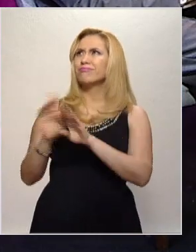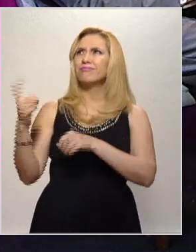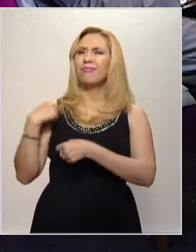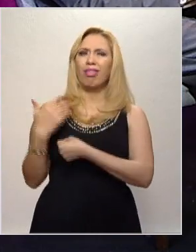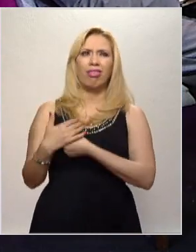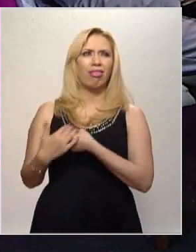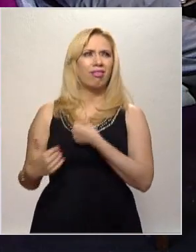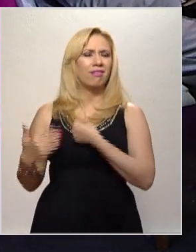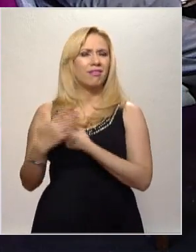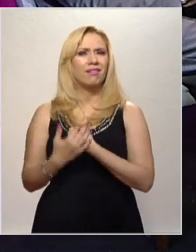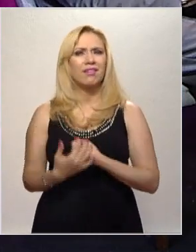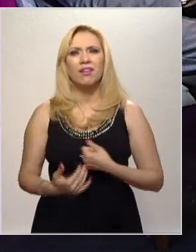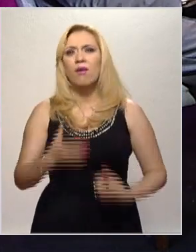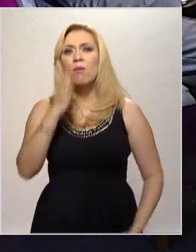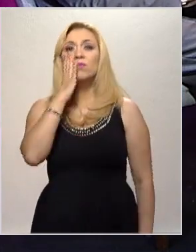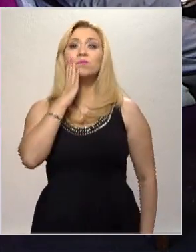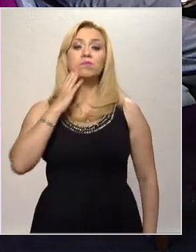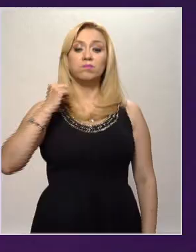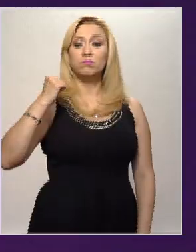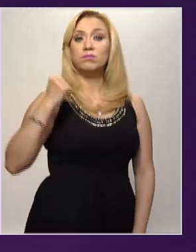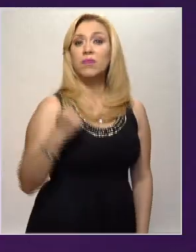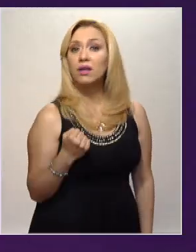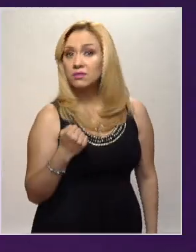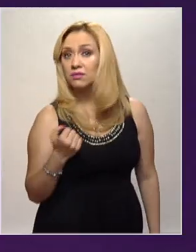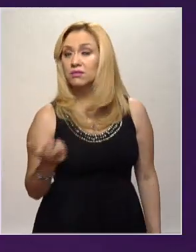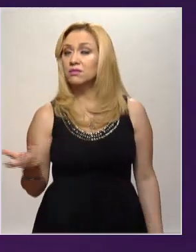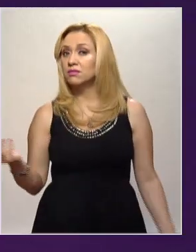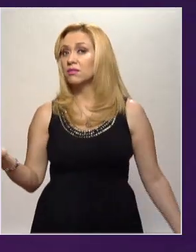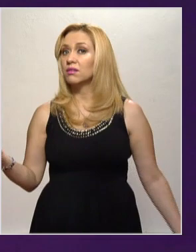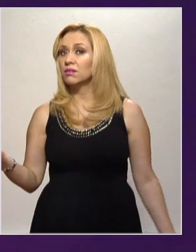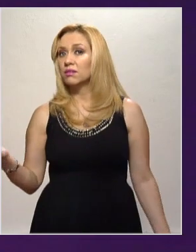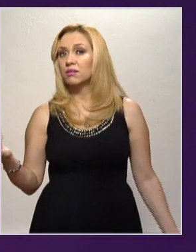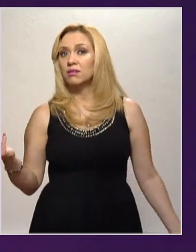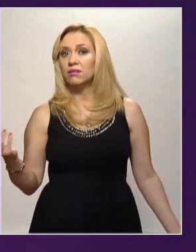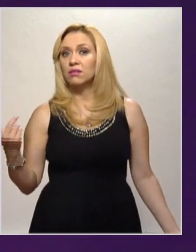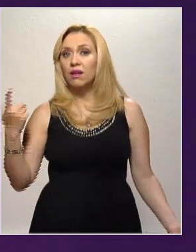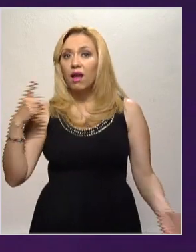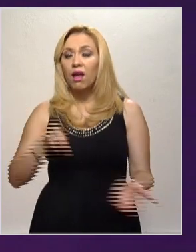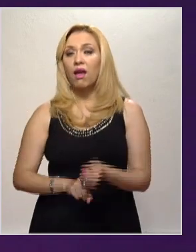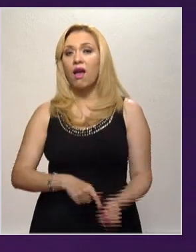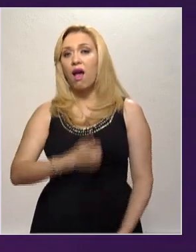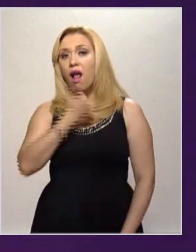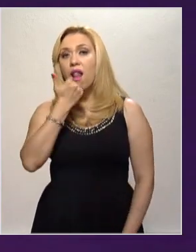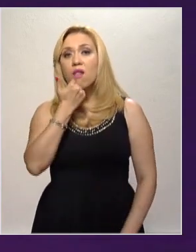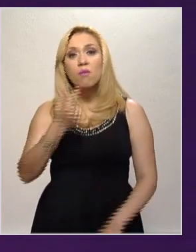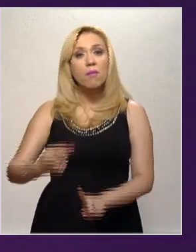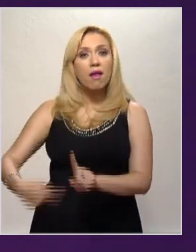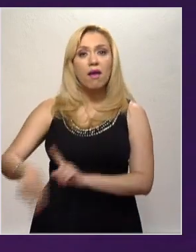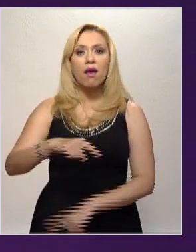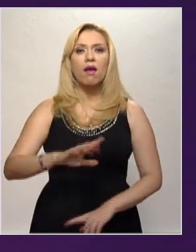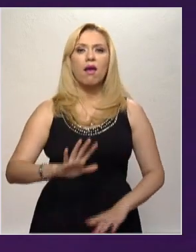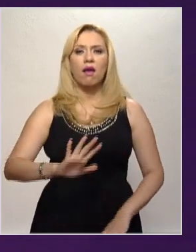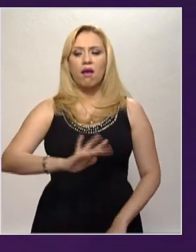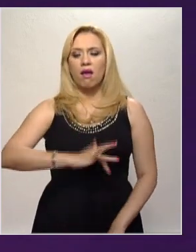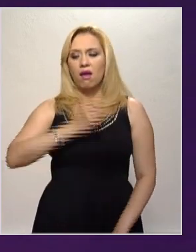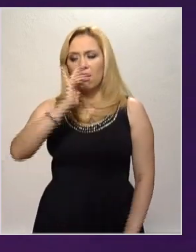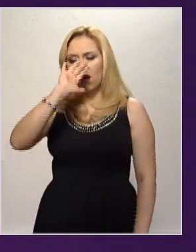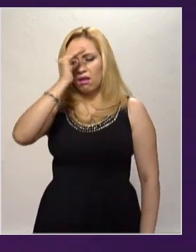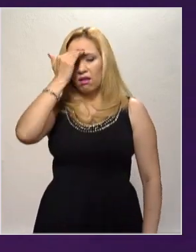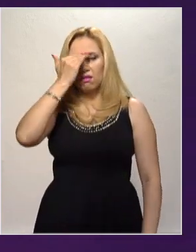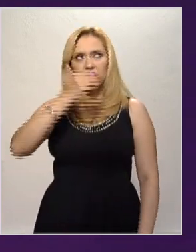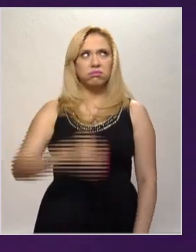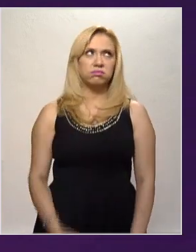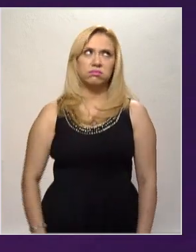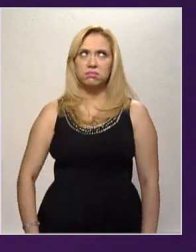una cultura hipermachista donde se naturaliza todo eso desde las propias alumnas que viven todas estas experiencias. Entonces